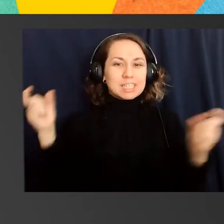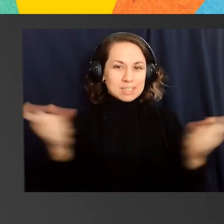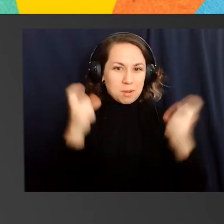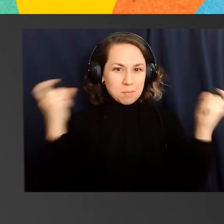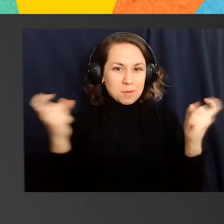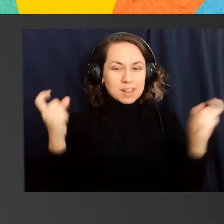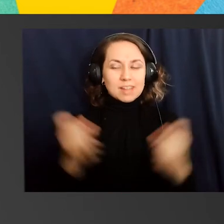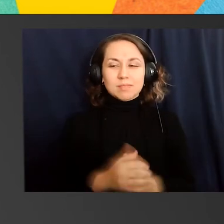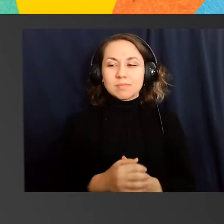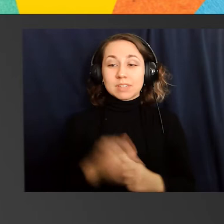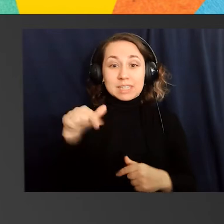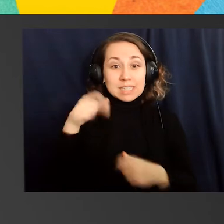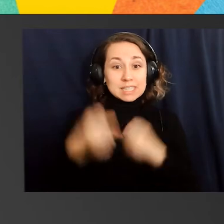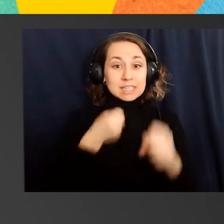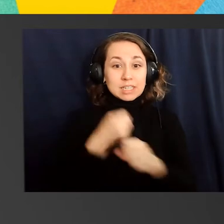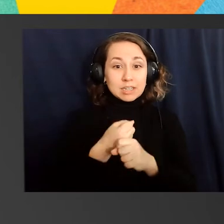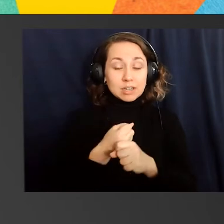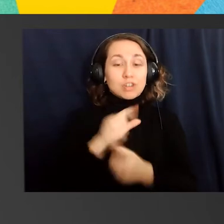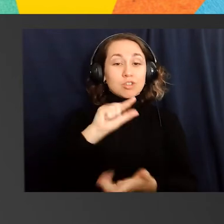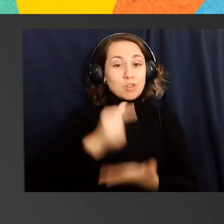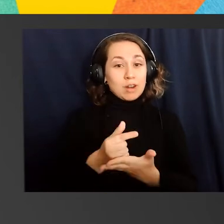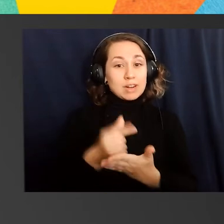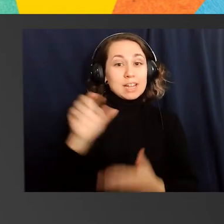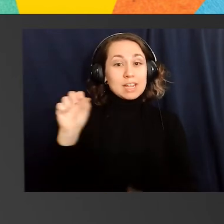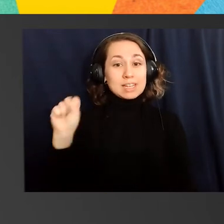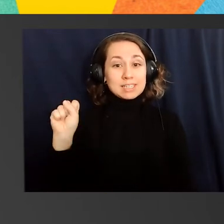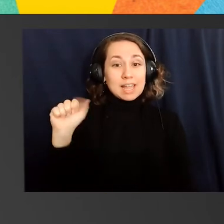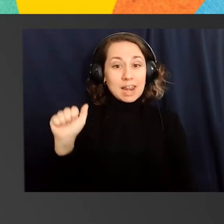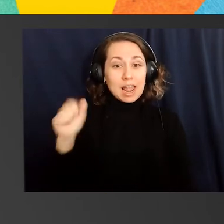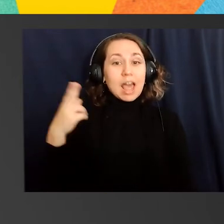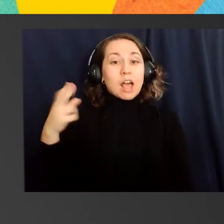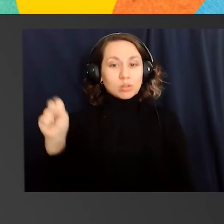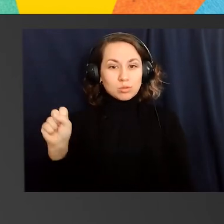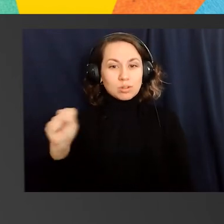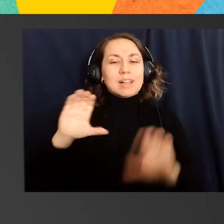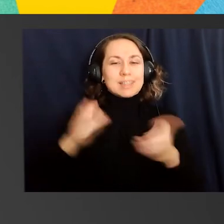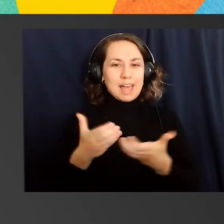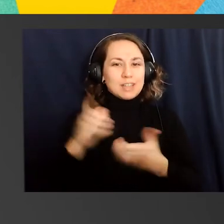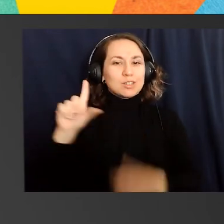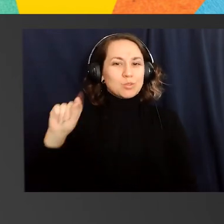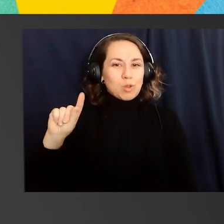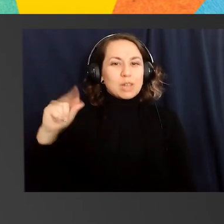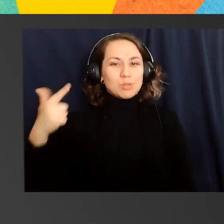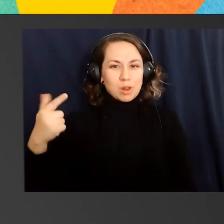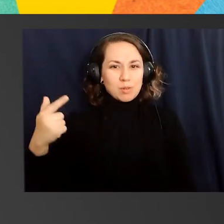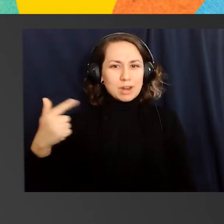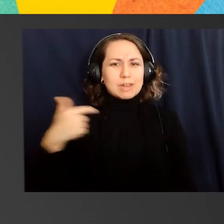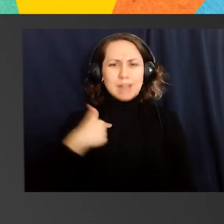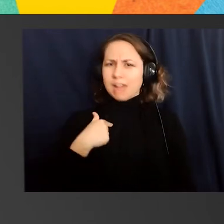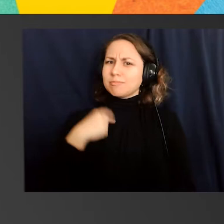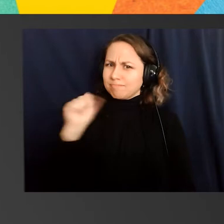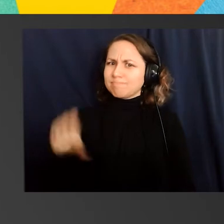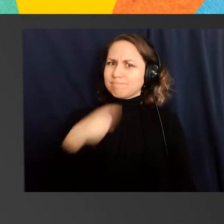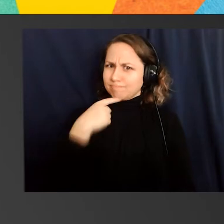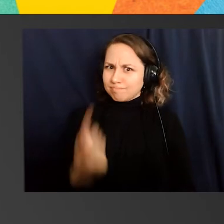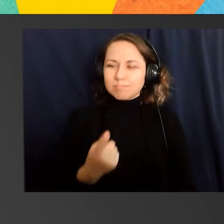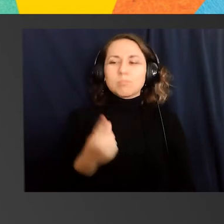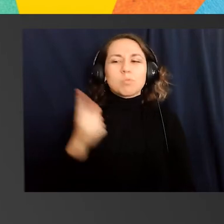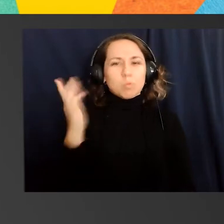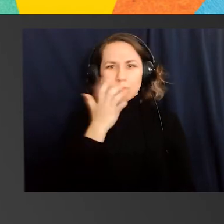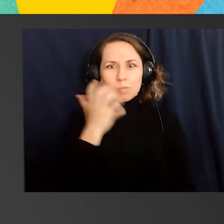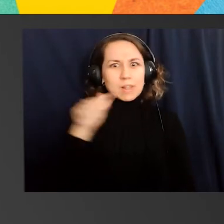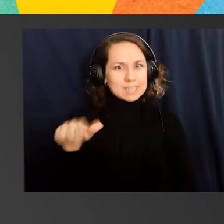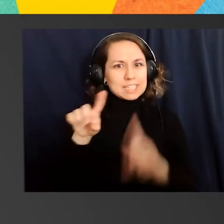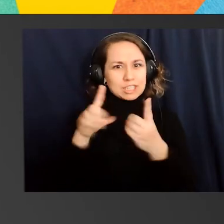Escolar Unificado de Santa Ana. Este año me graduó de la preparatoria de Santa Ana, la promoción del 2021, y puedo